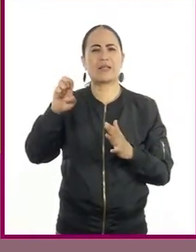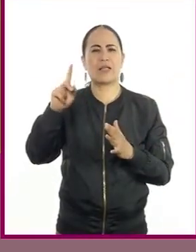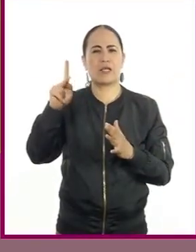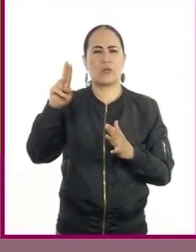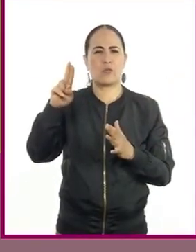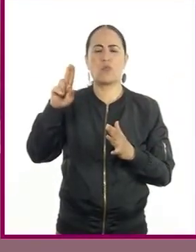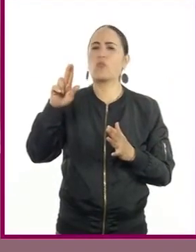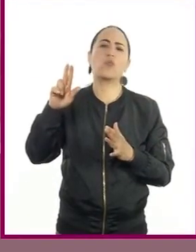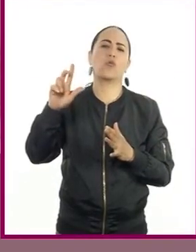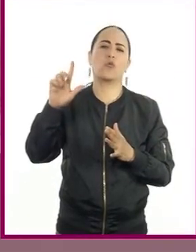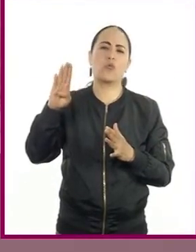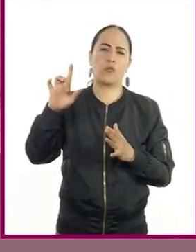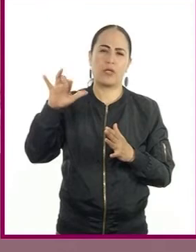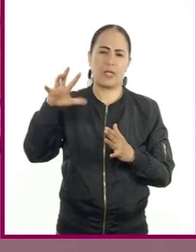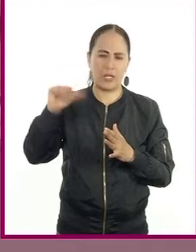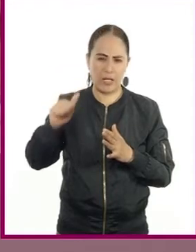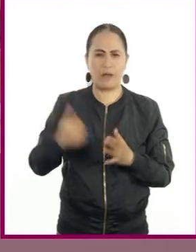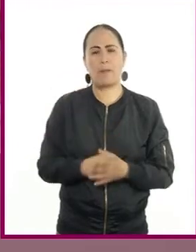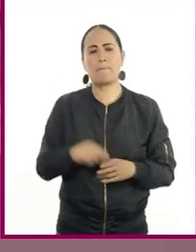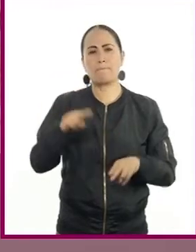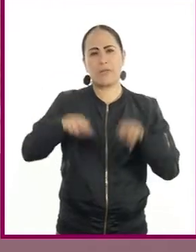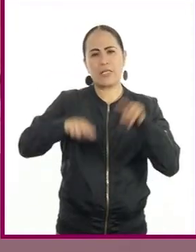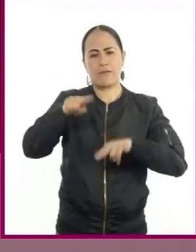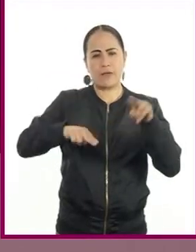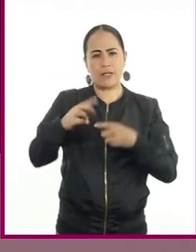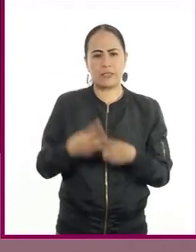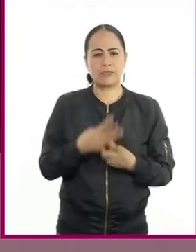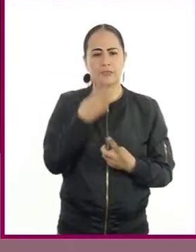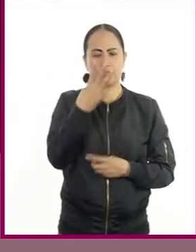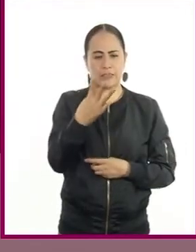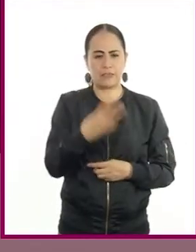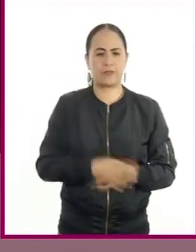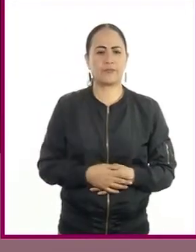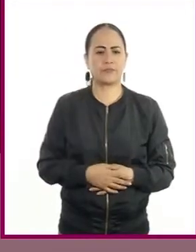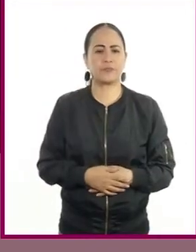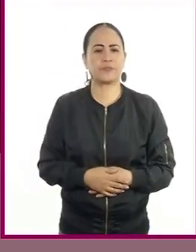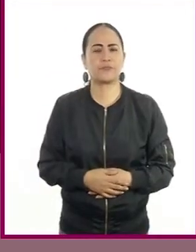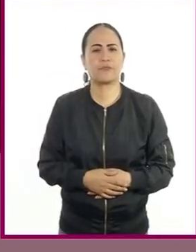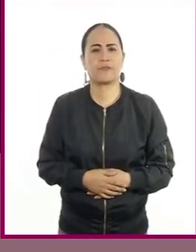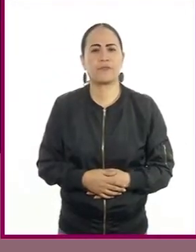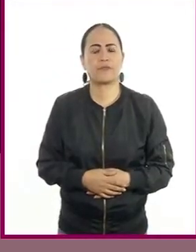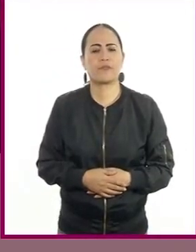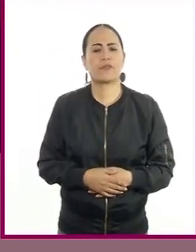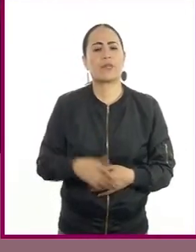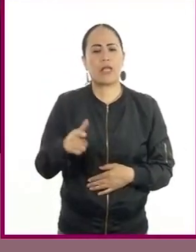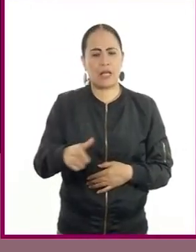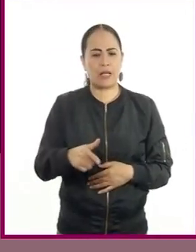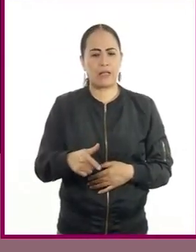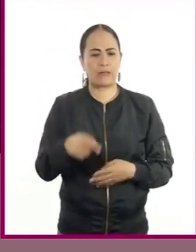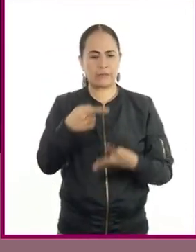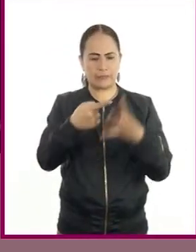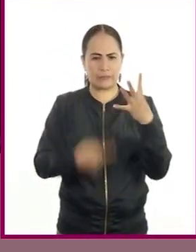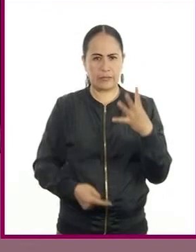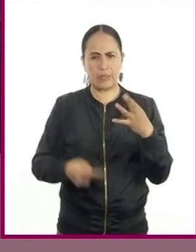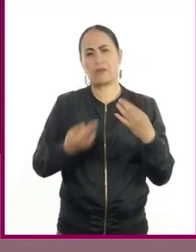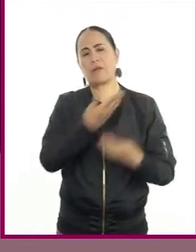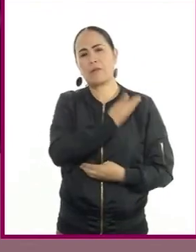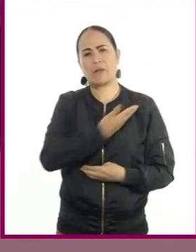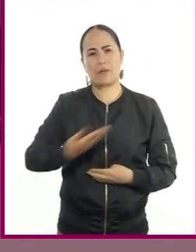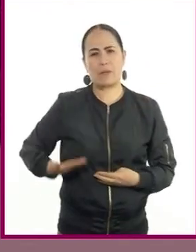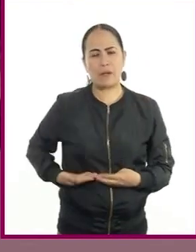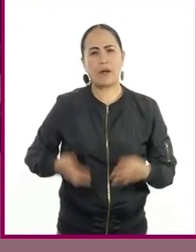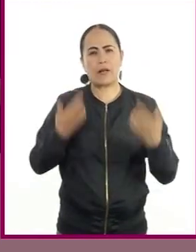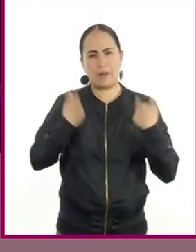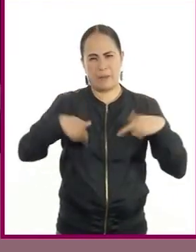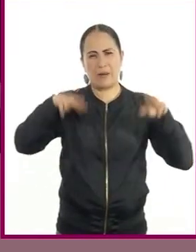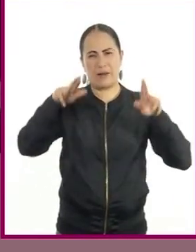poderes. El Poder Ejecutivo Federal tiene la misión de velar por la aplicación de las leyes y lo representa el presidente de los Estados